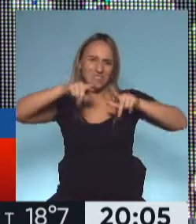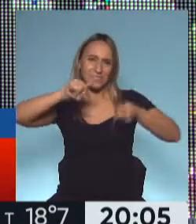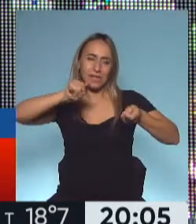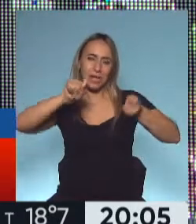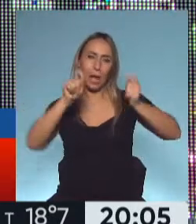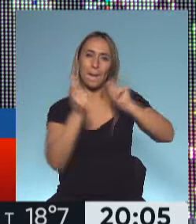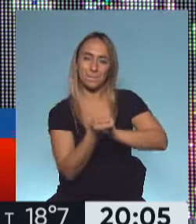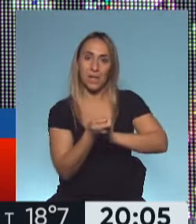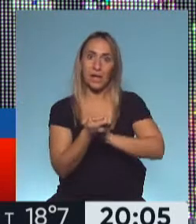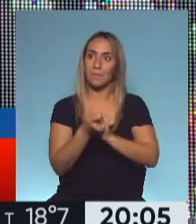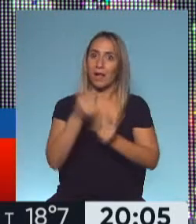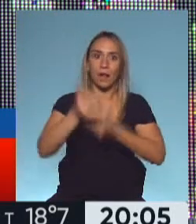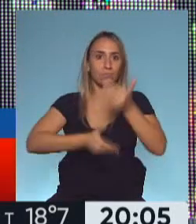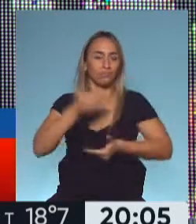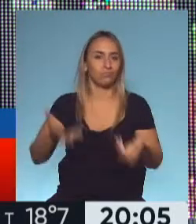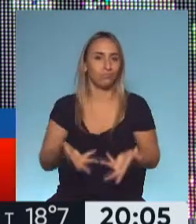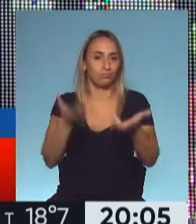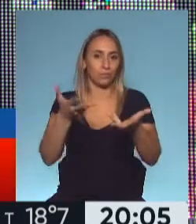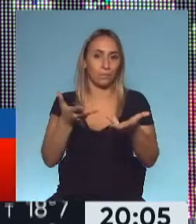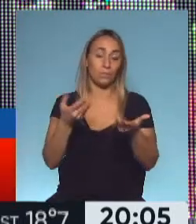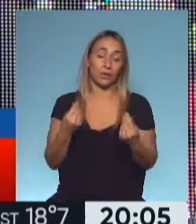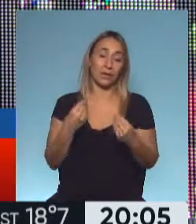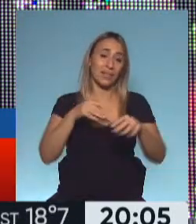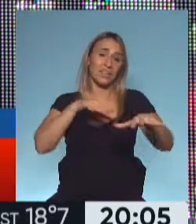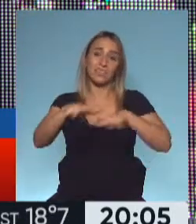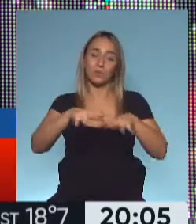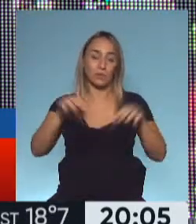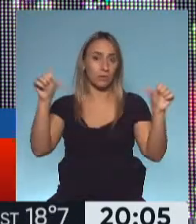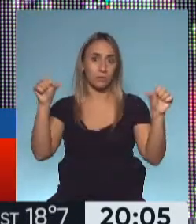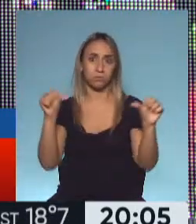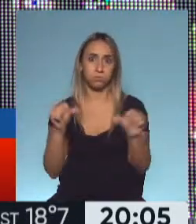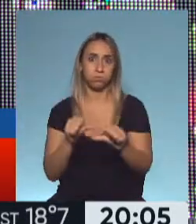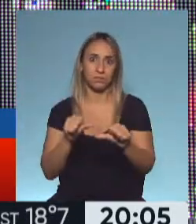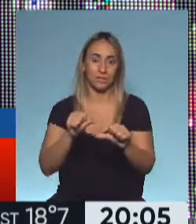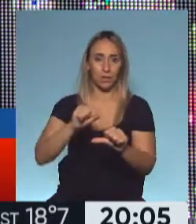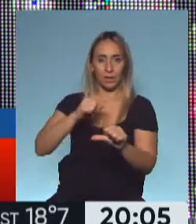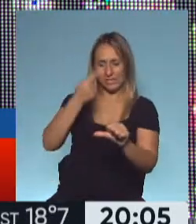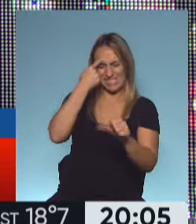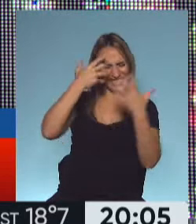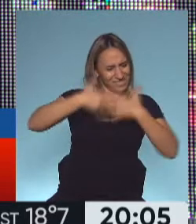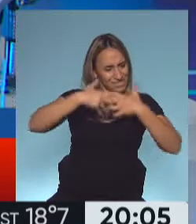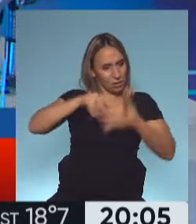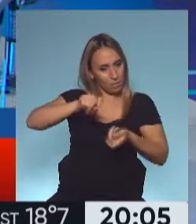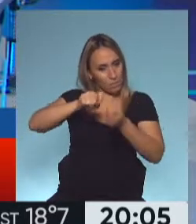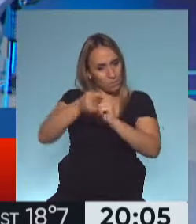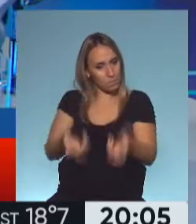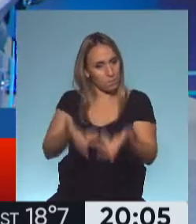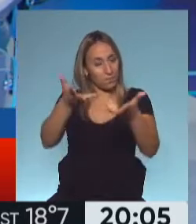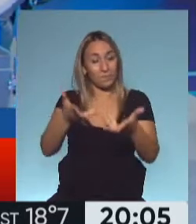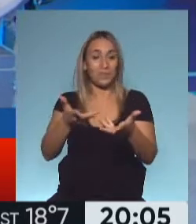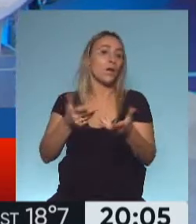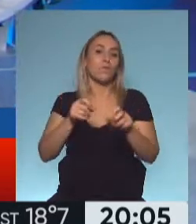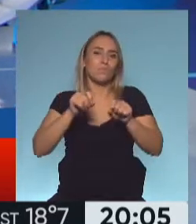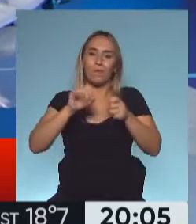¿no? Muy de que la crisis lleve verdaderamente a la oportunidad distinta. Es muy a la Argentina y muy a la pyme, ¿no? También, porque la